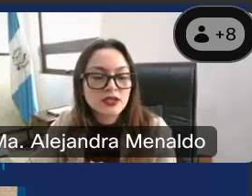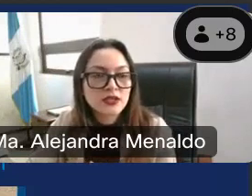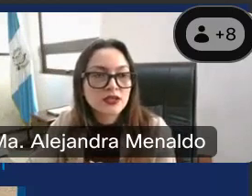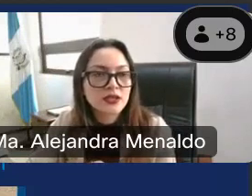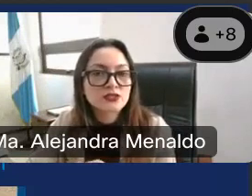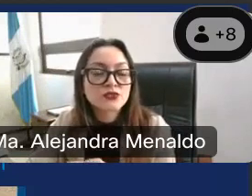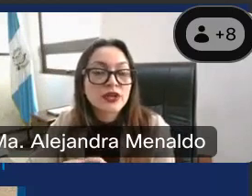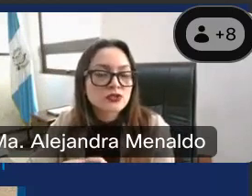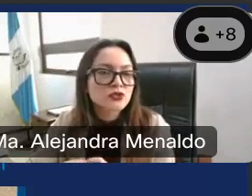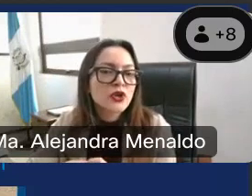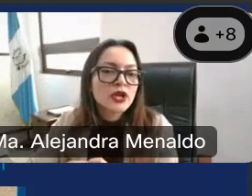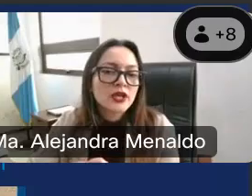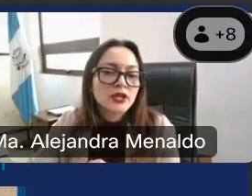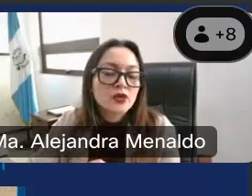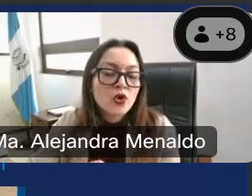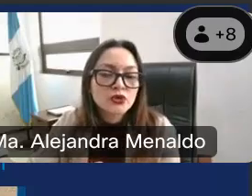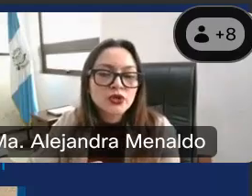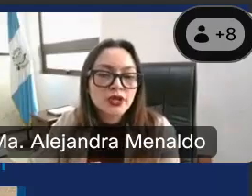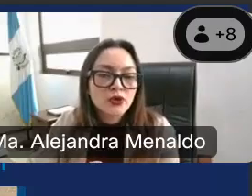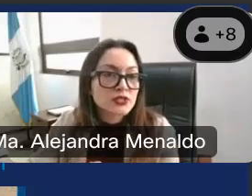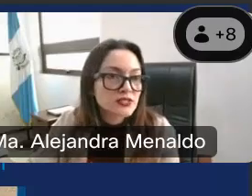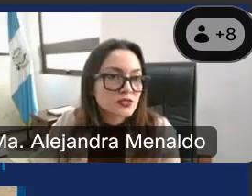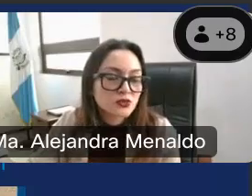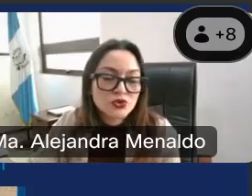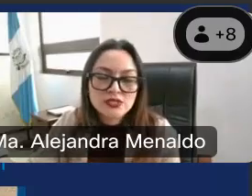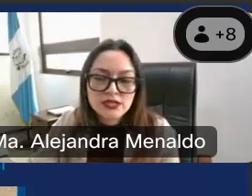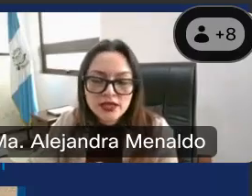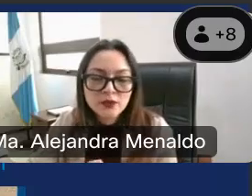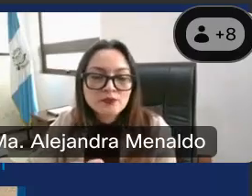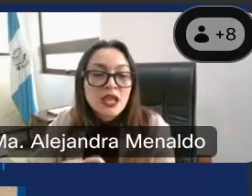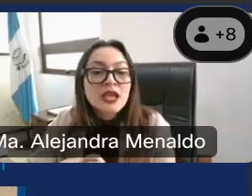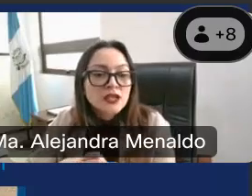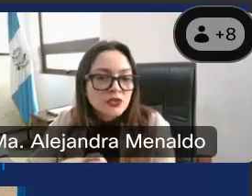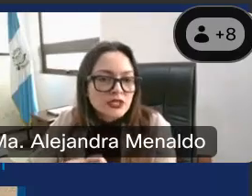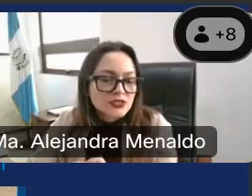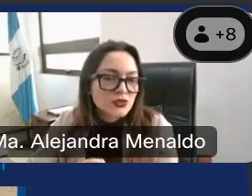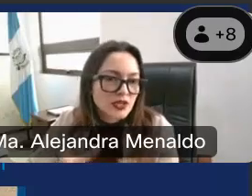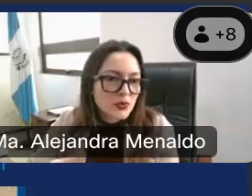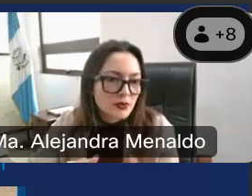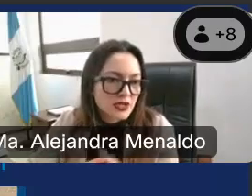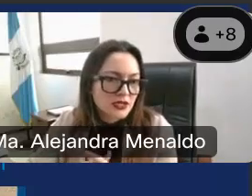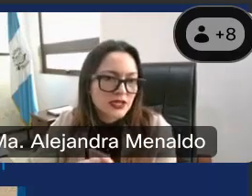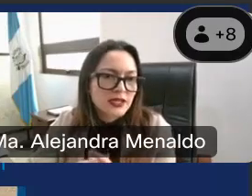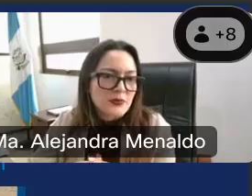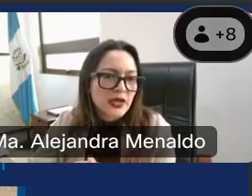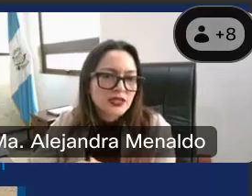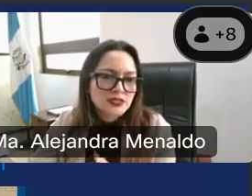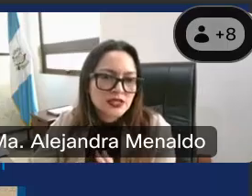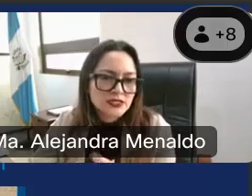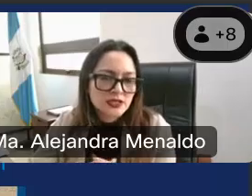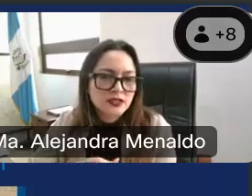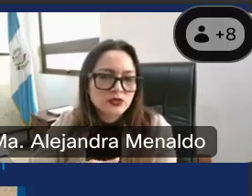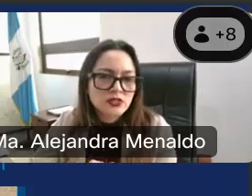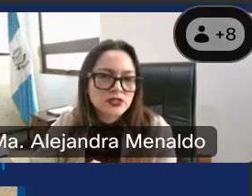estrechar esfuerzos con otras instituciones del Estado. En un inicio, ustedes pueden ver en las